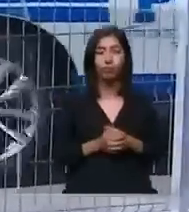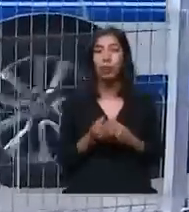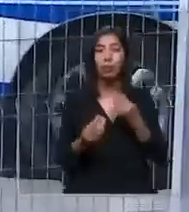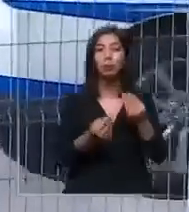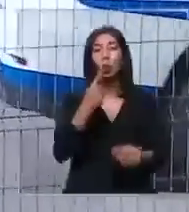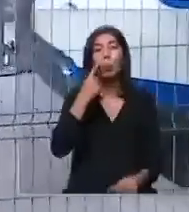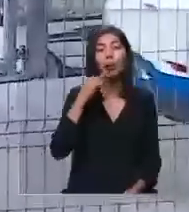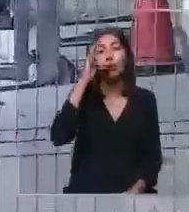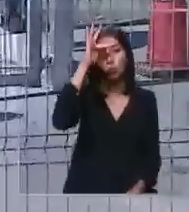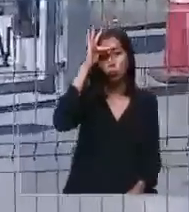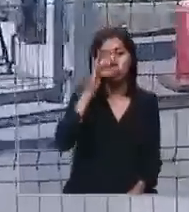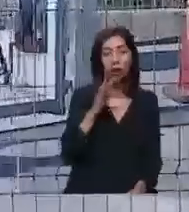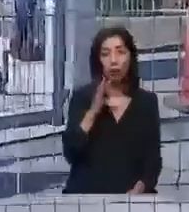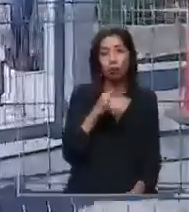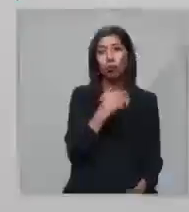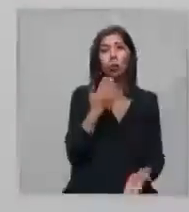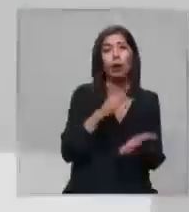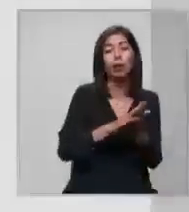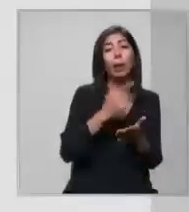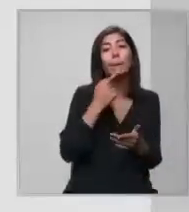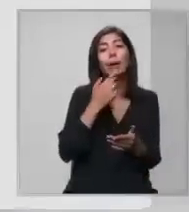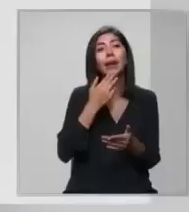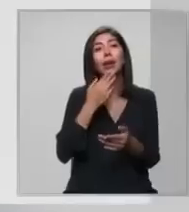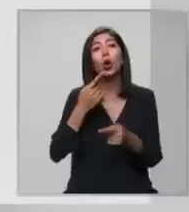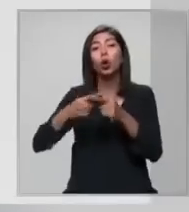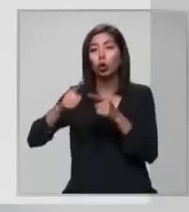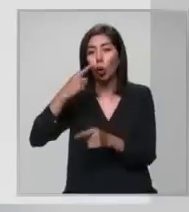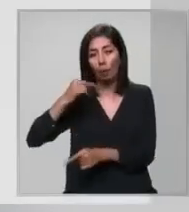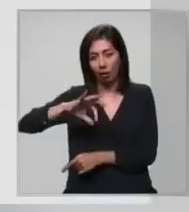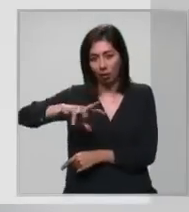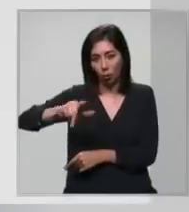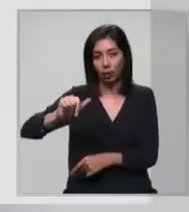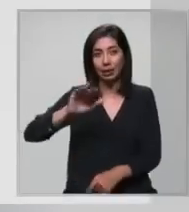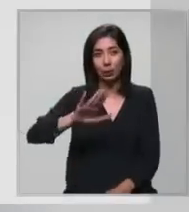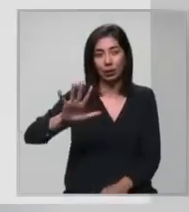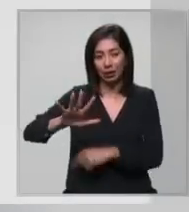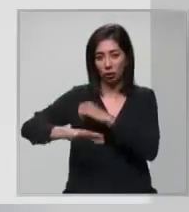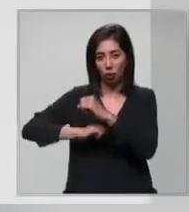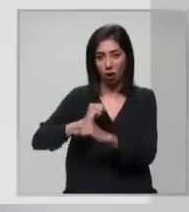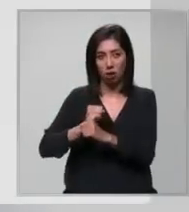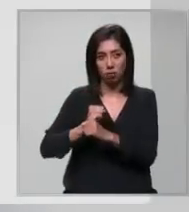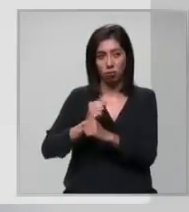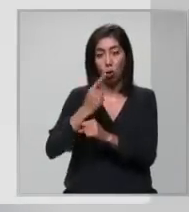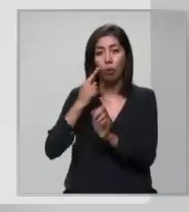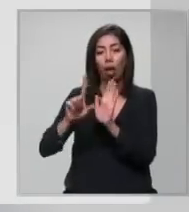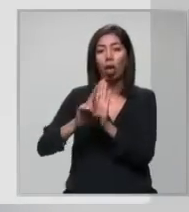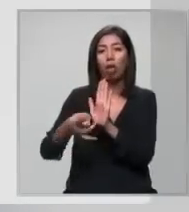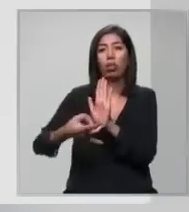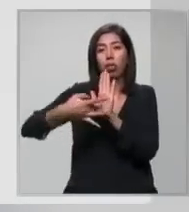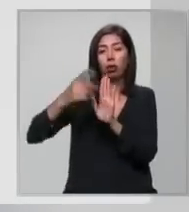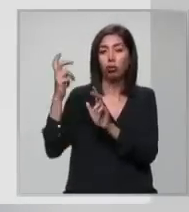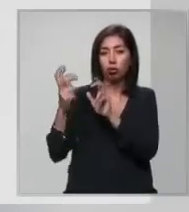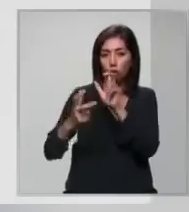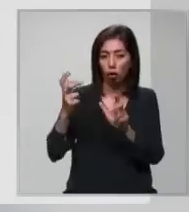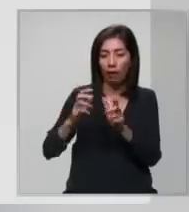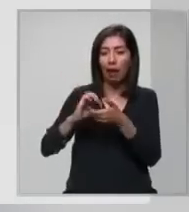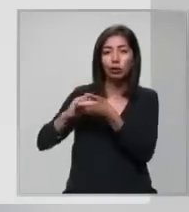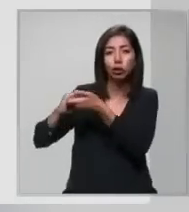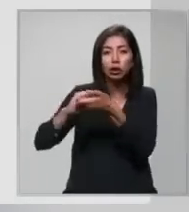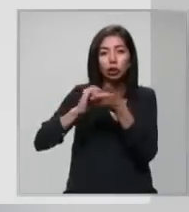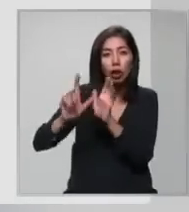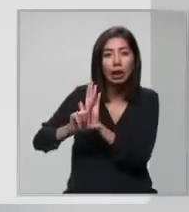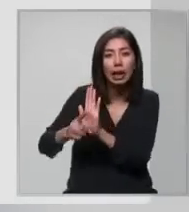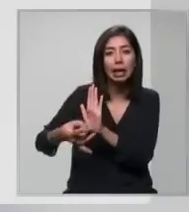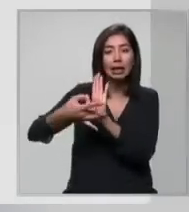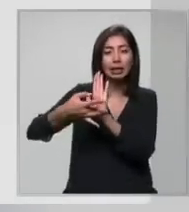Claudio Villar y también de un delincuente de 55 años, el que contaba con antecedentes por delitos de receptación, asociación ilícita y